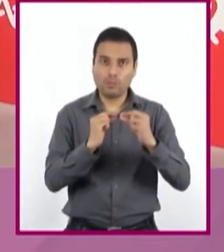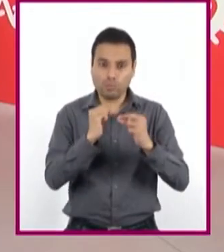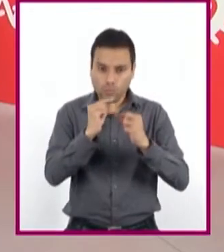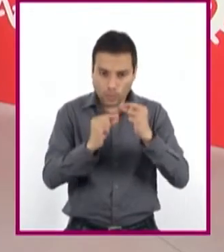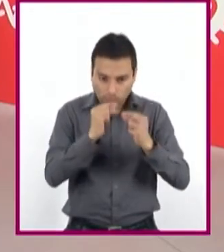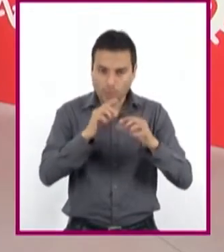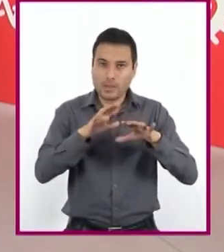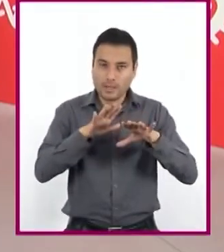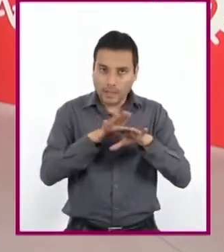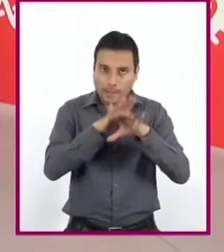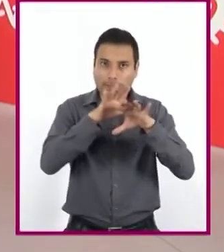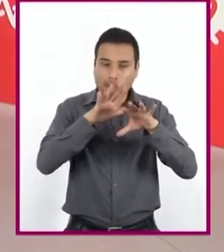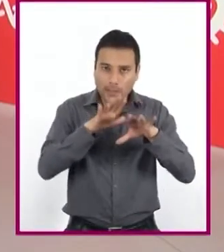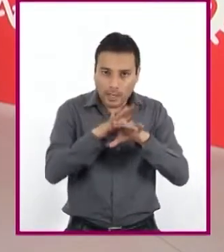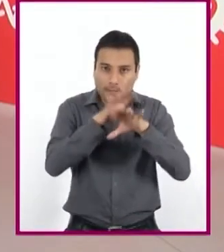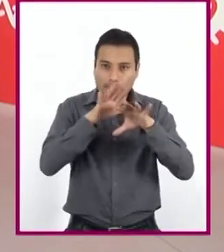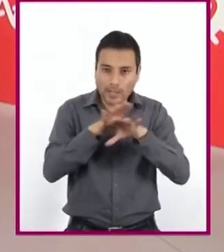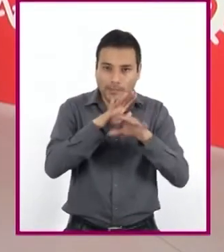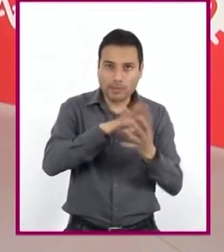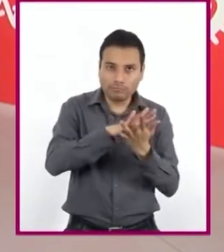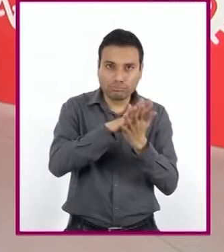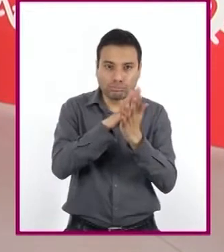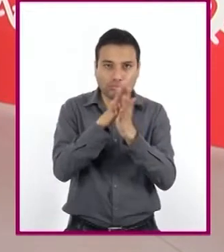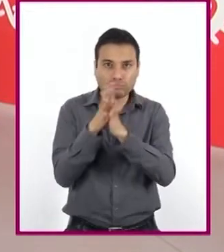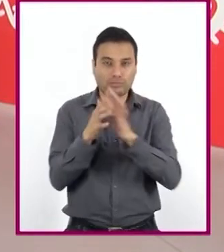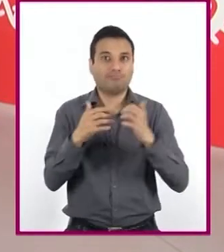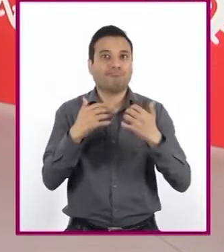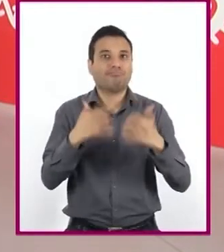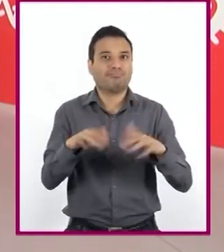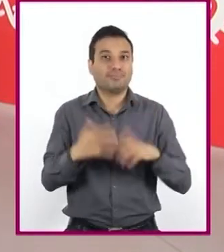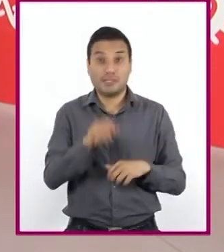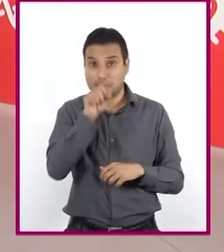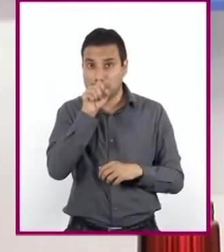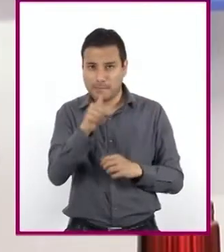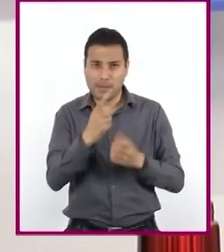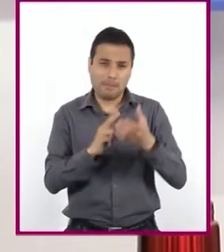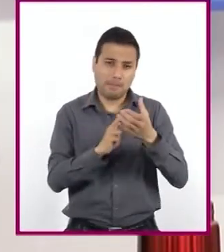las partes de su ciclo y pasa por la cadena trófica.